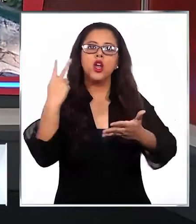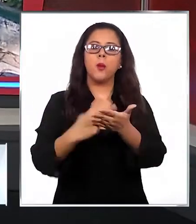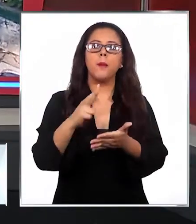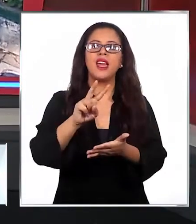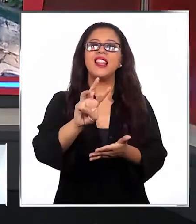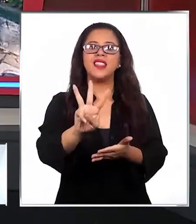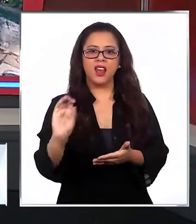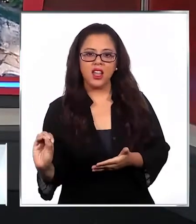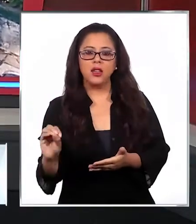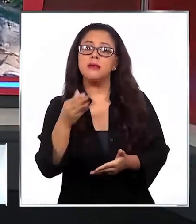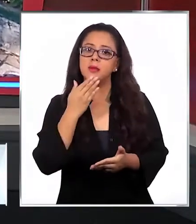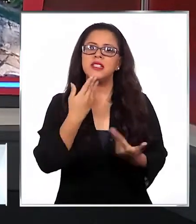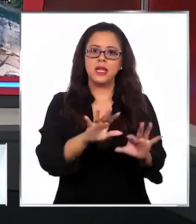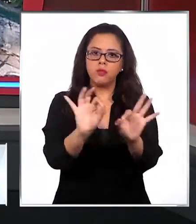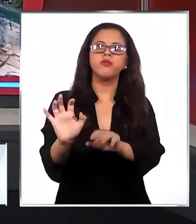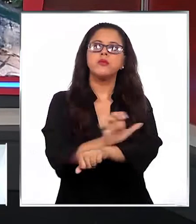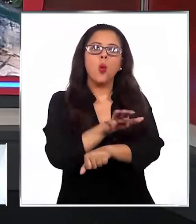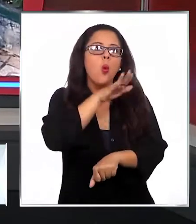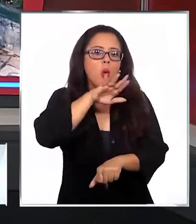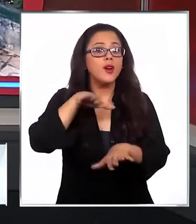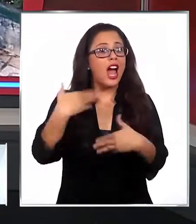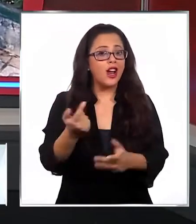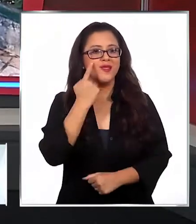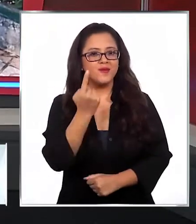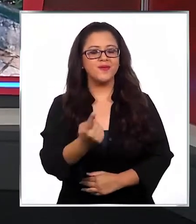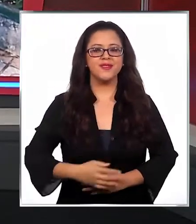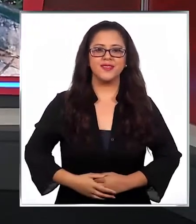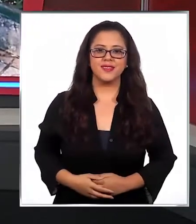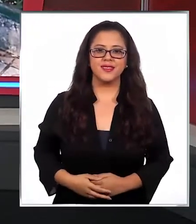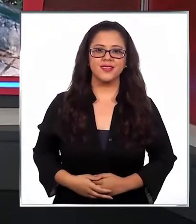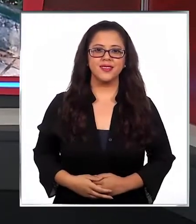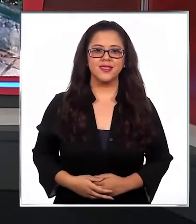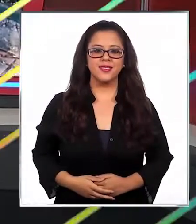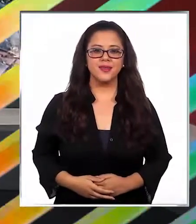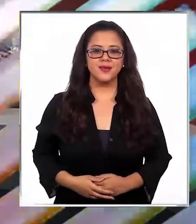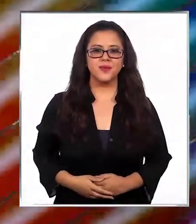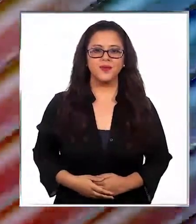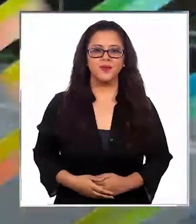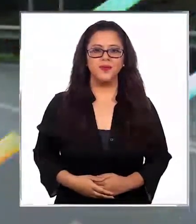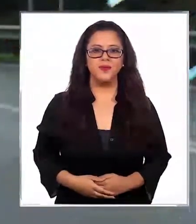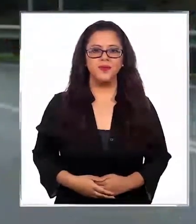y optimizar el uso de la energía. Y de ello nos cuenta TV5 de Linares.